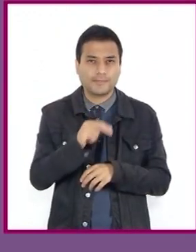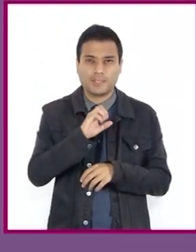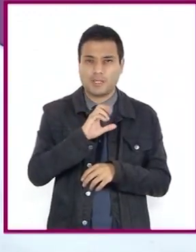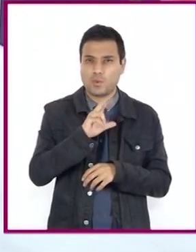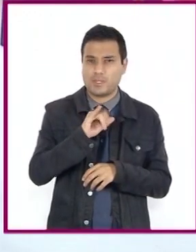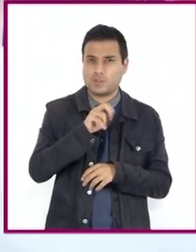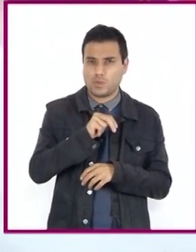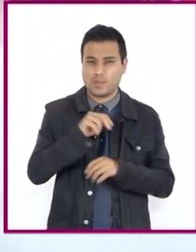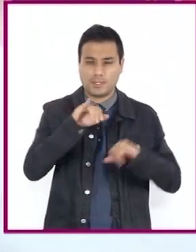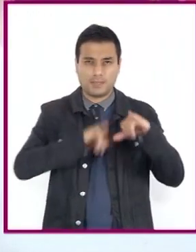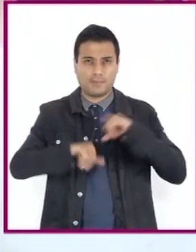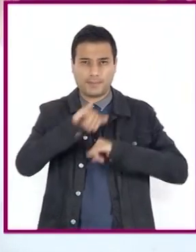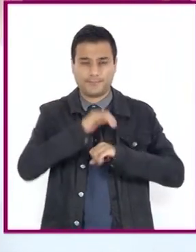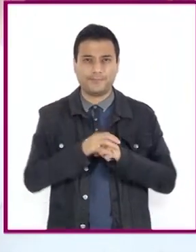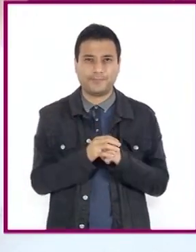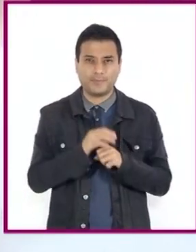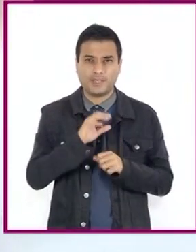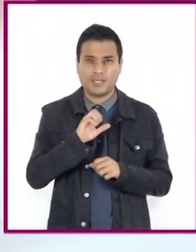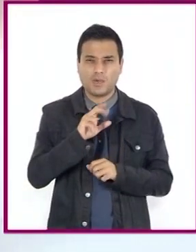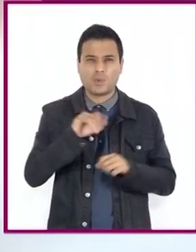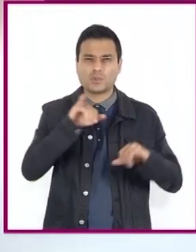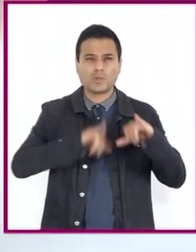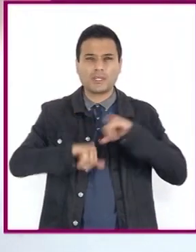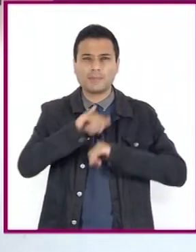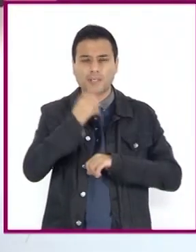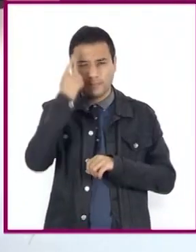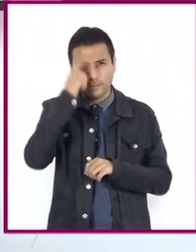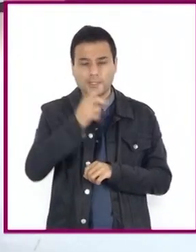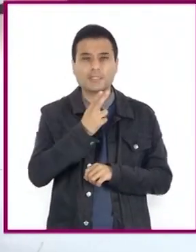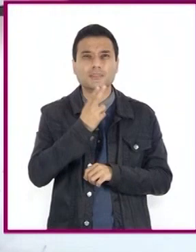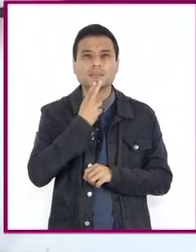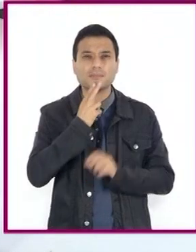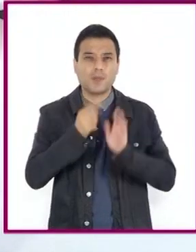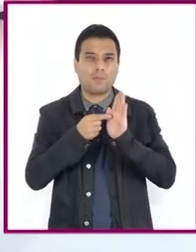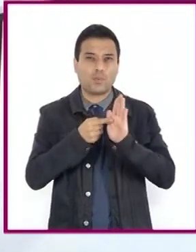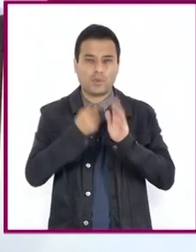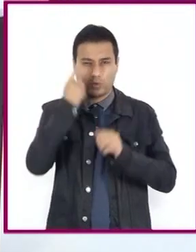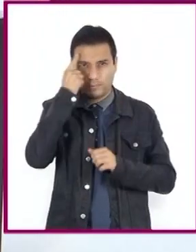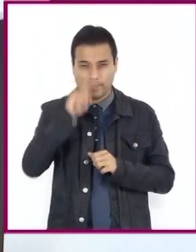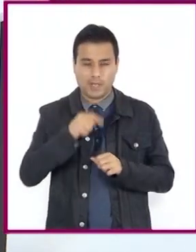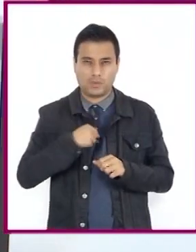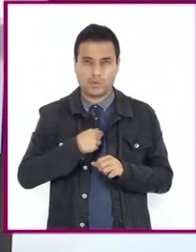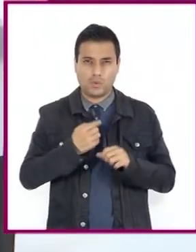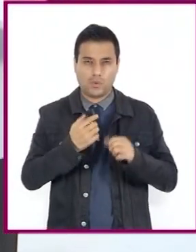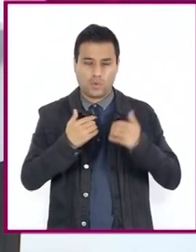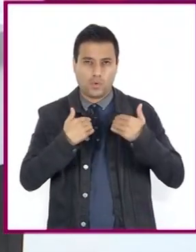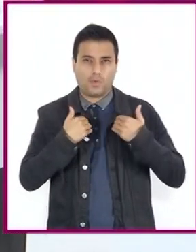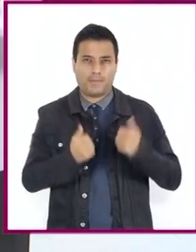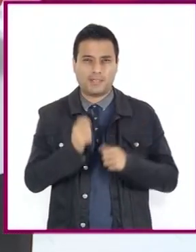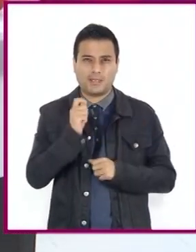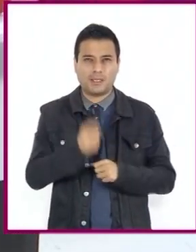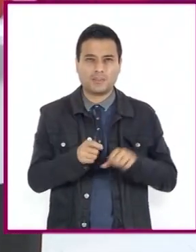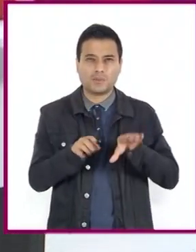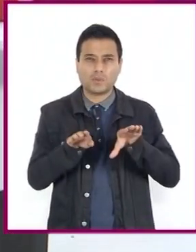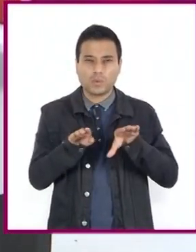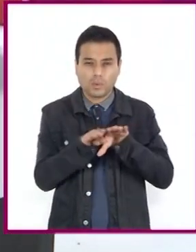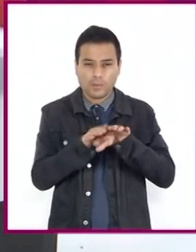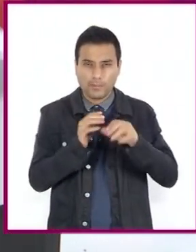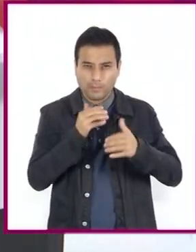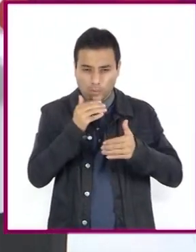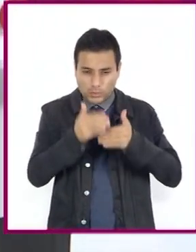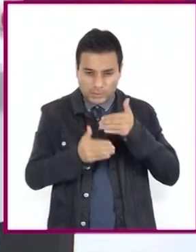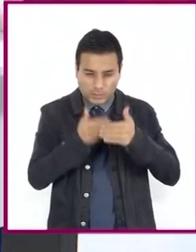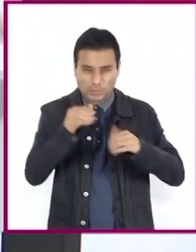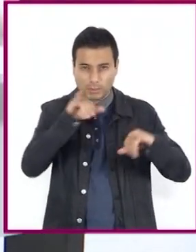química. Las ecuaciones químicas son modelos que nos ayudan a representar y a comprender cómo se llevan a cabo las reacciones